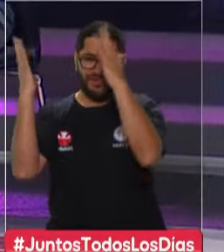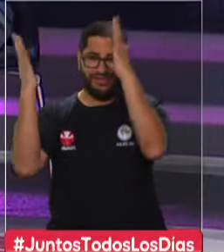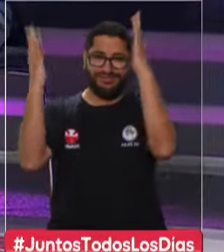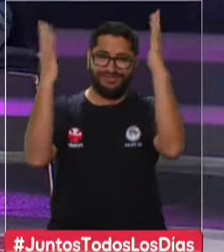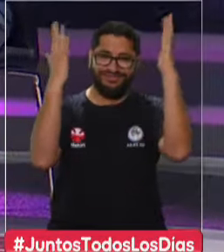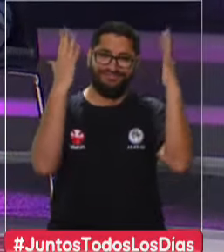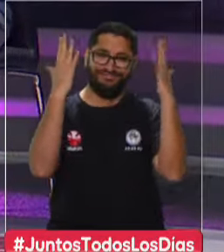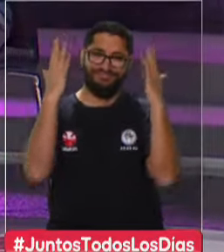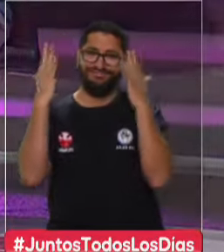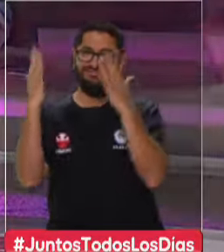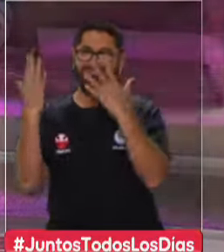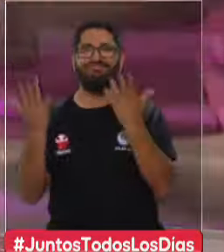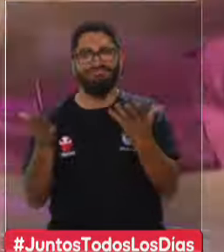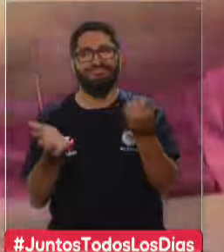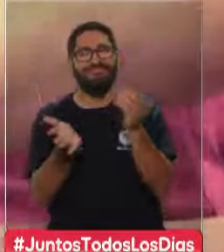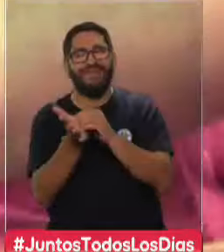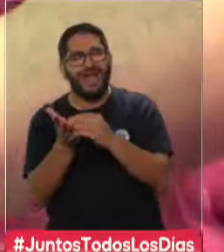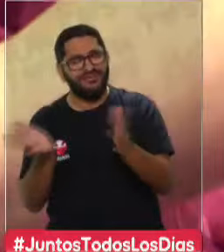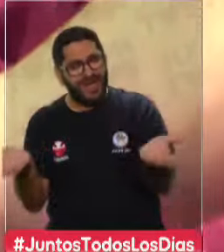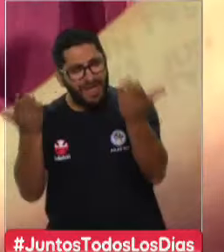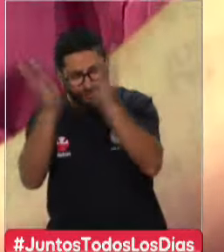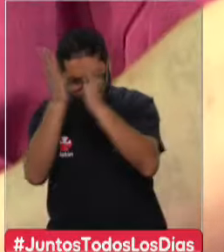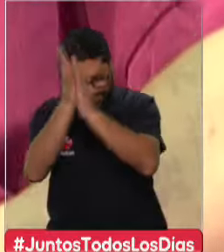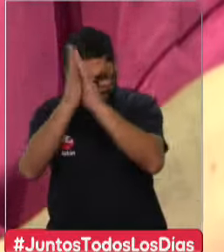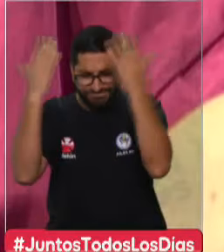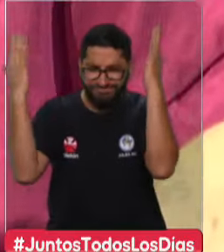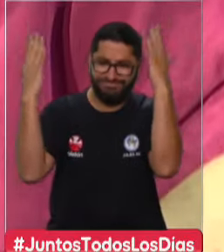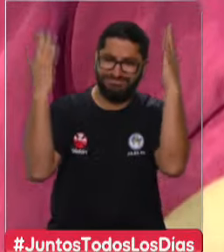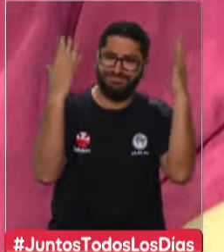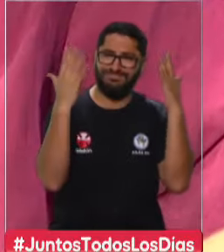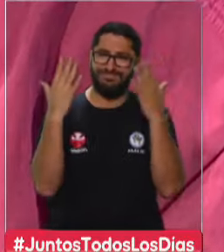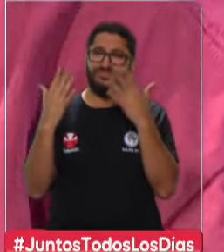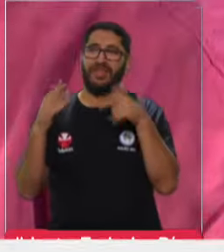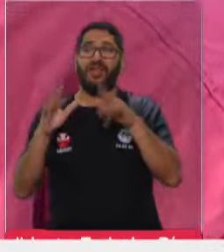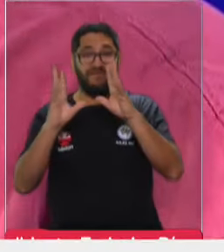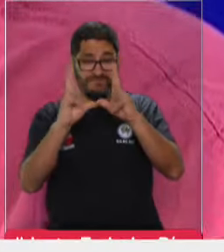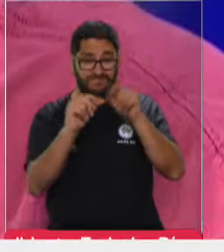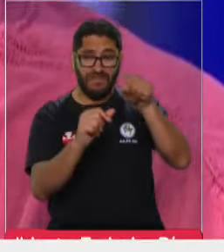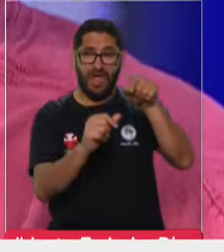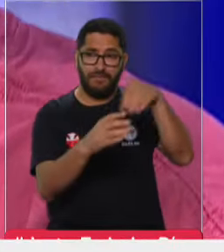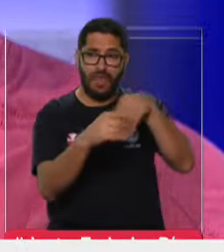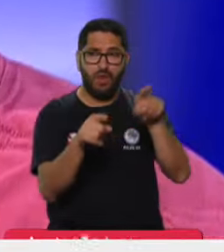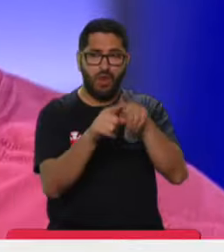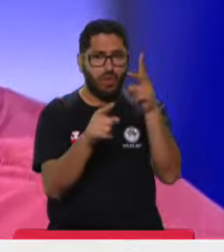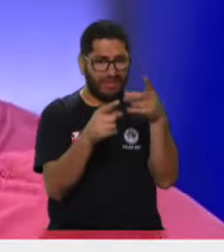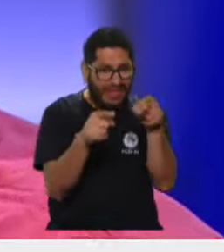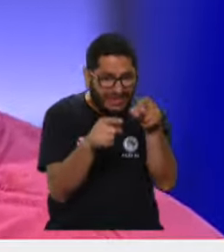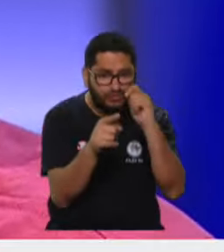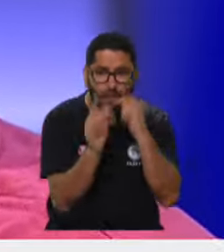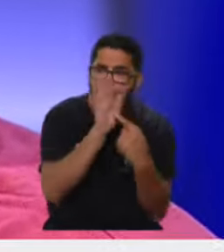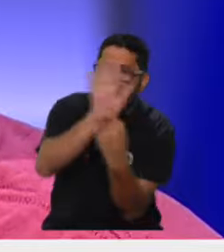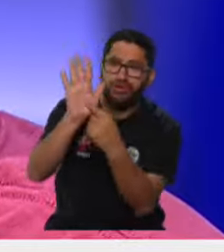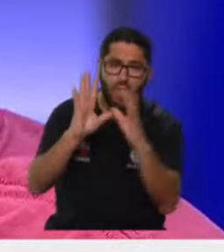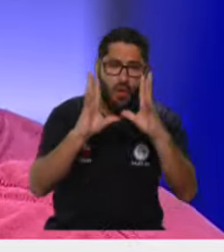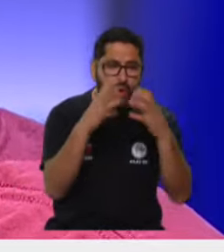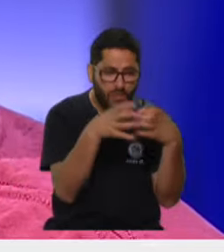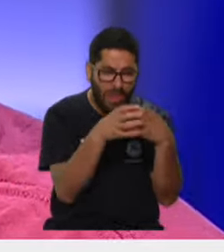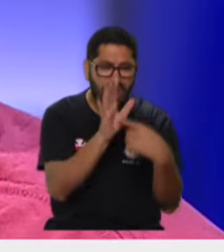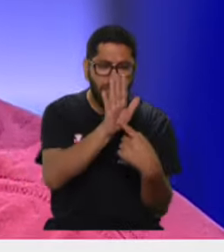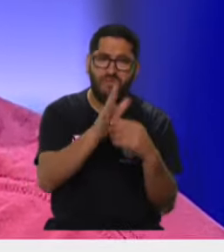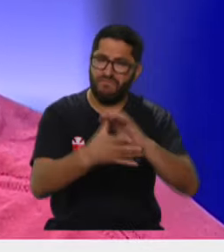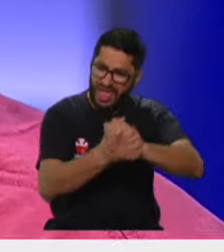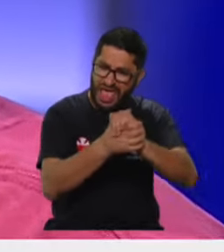Más fuerte el aplauso para esta historia, para esta familia, para este team, para este equipo. Y aquí estamos todos tomados de las manos y viviendo muy emocionados. Yo he